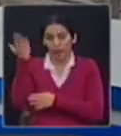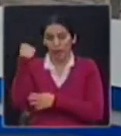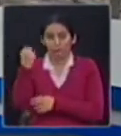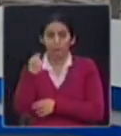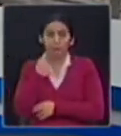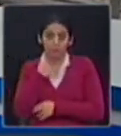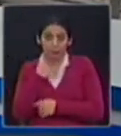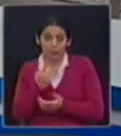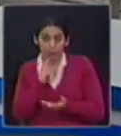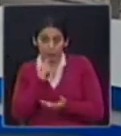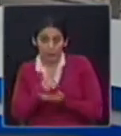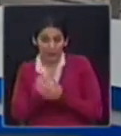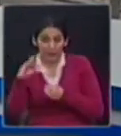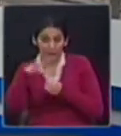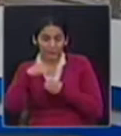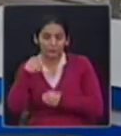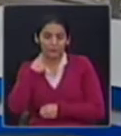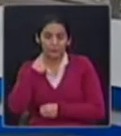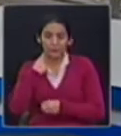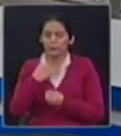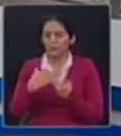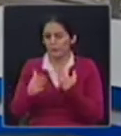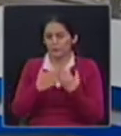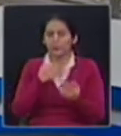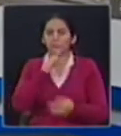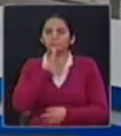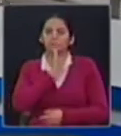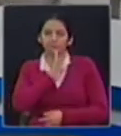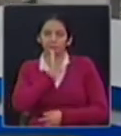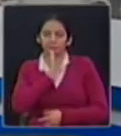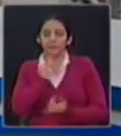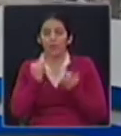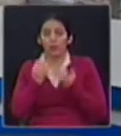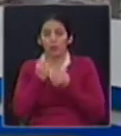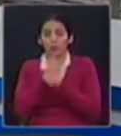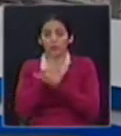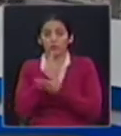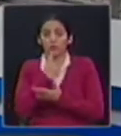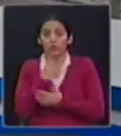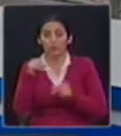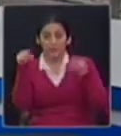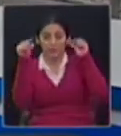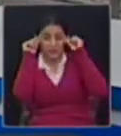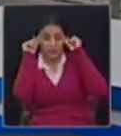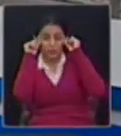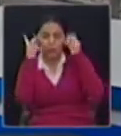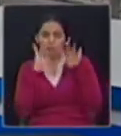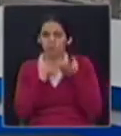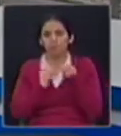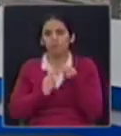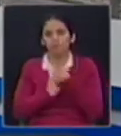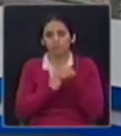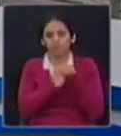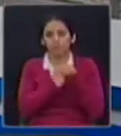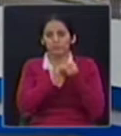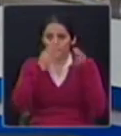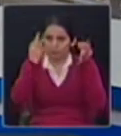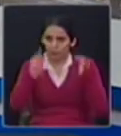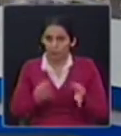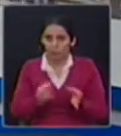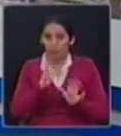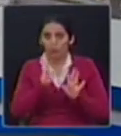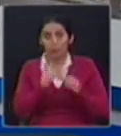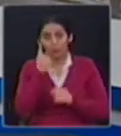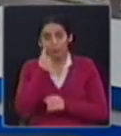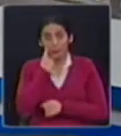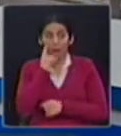de febrero. En ese sentido, aclaró que el apoyo al candidato presidencial Guillermo Lasso de Creo no está condicionado en esperar